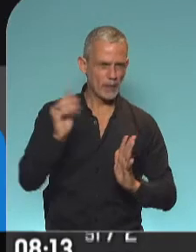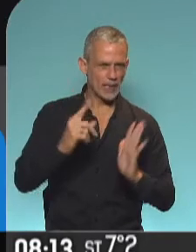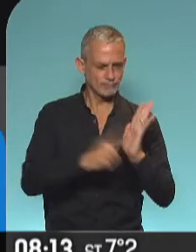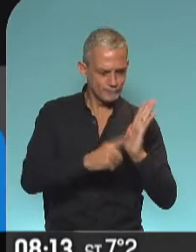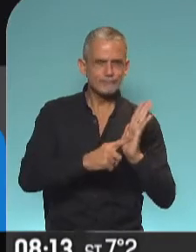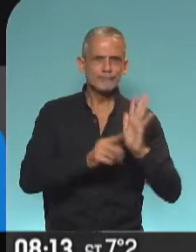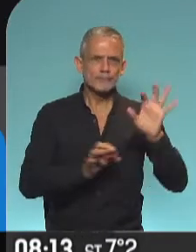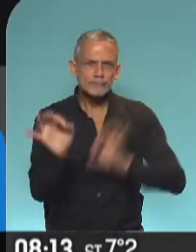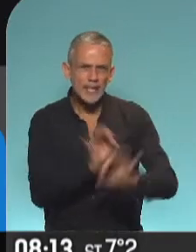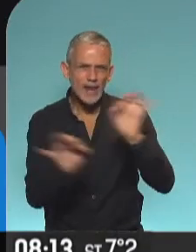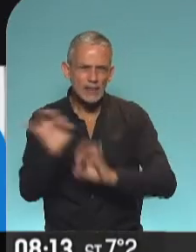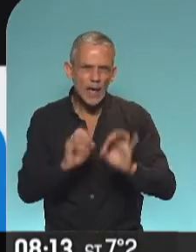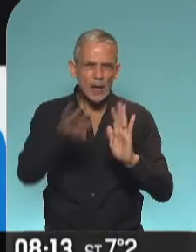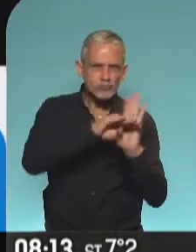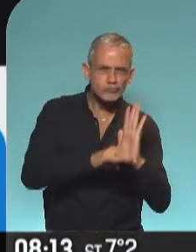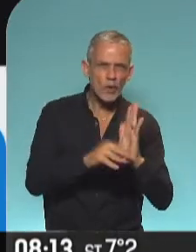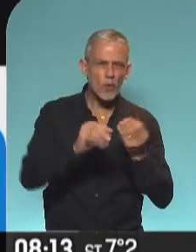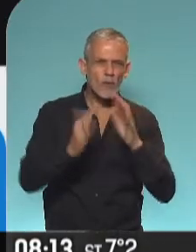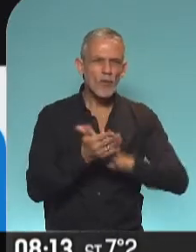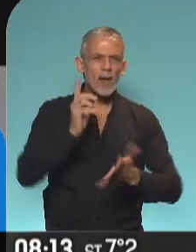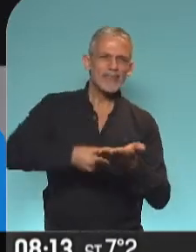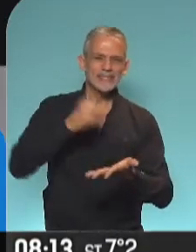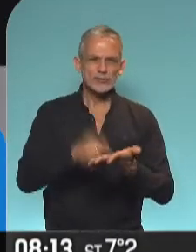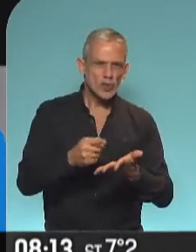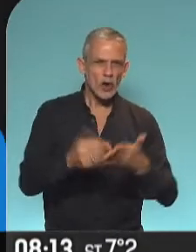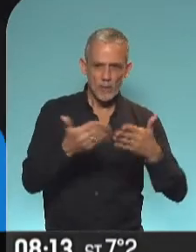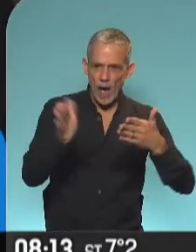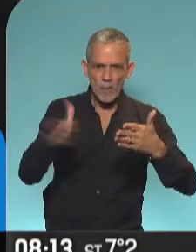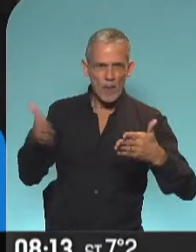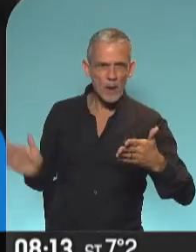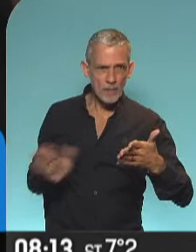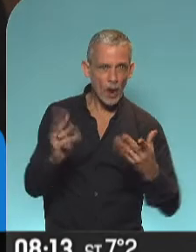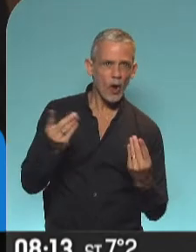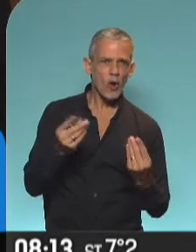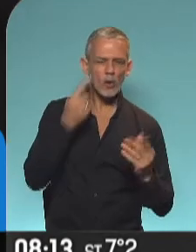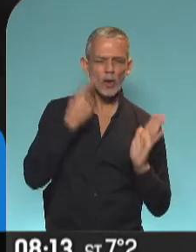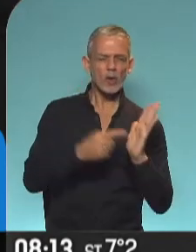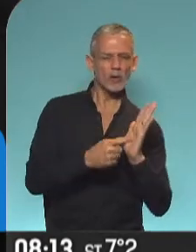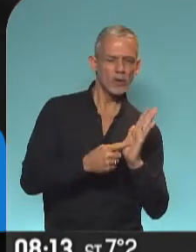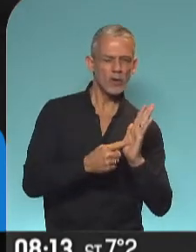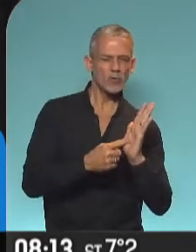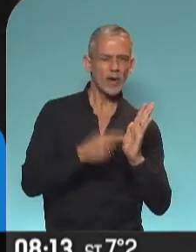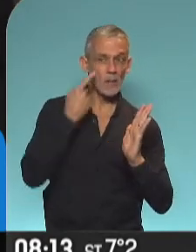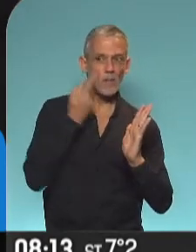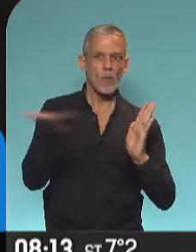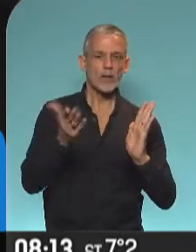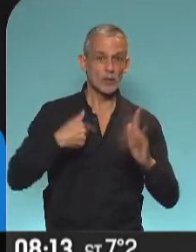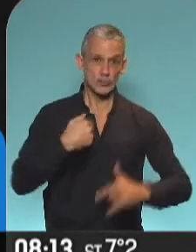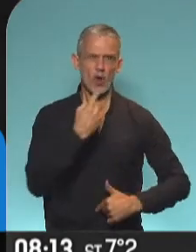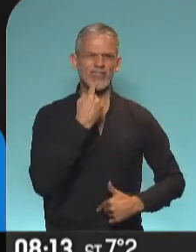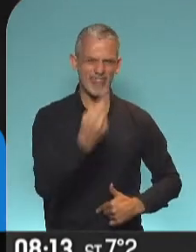del diseño de políticas como de toda una cantidad de gestos que inciden más que lo que decimos, ¿sí? Que yo te